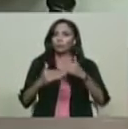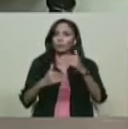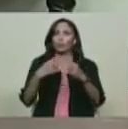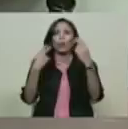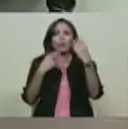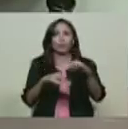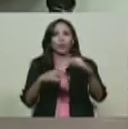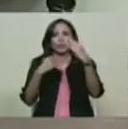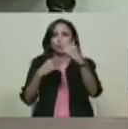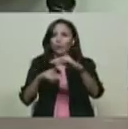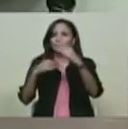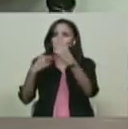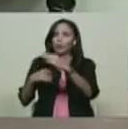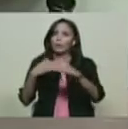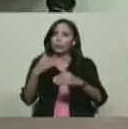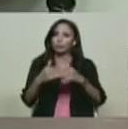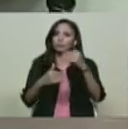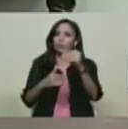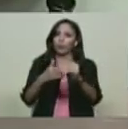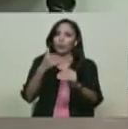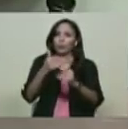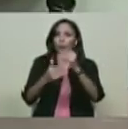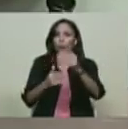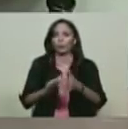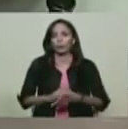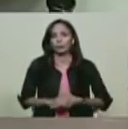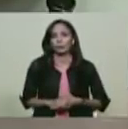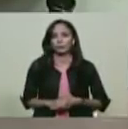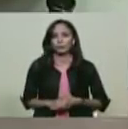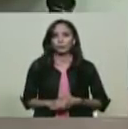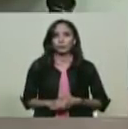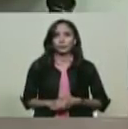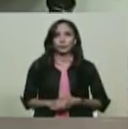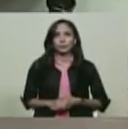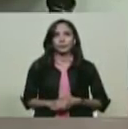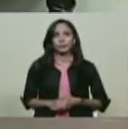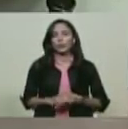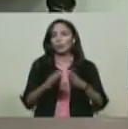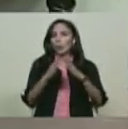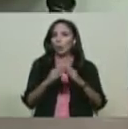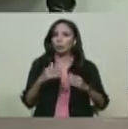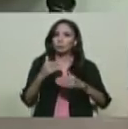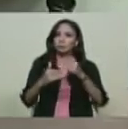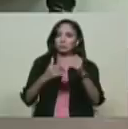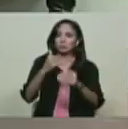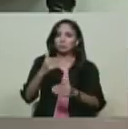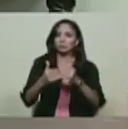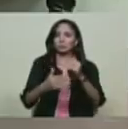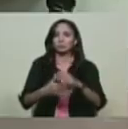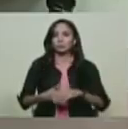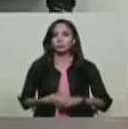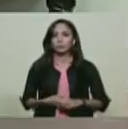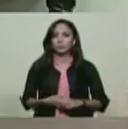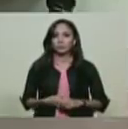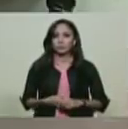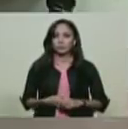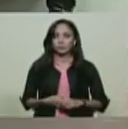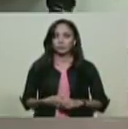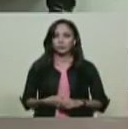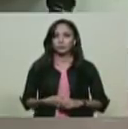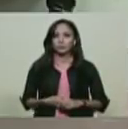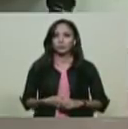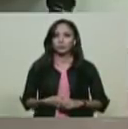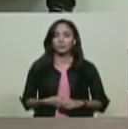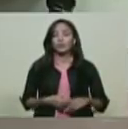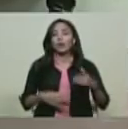que vamos a obtener con la agenda económica bolivariana y otras